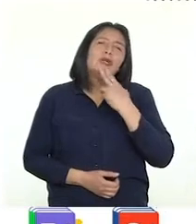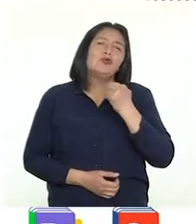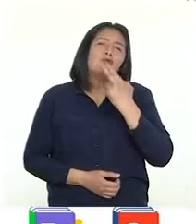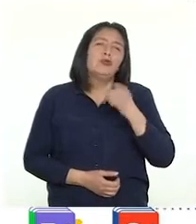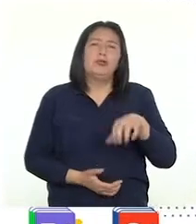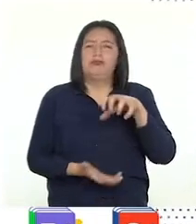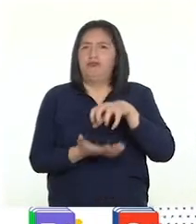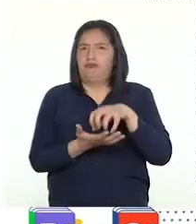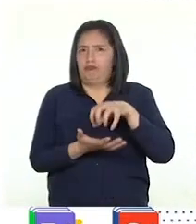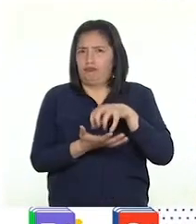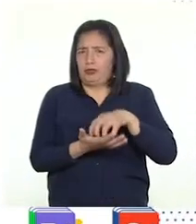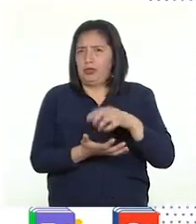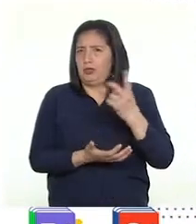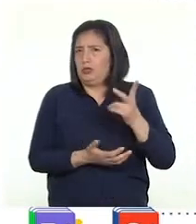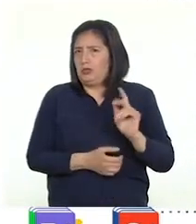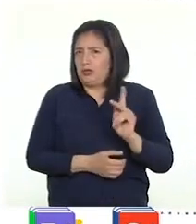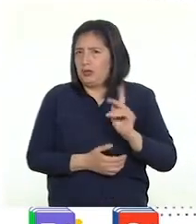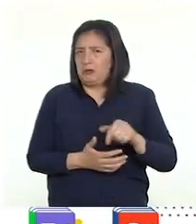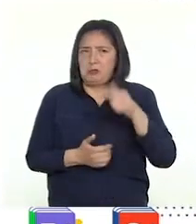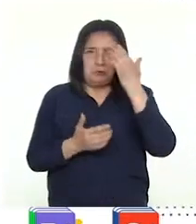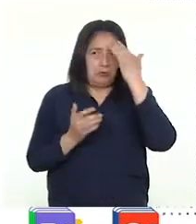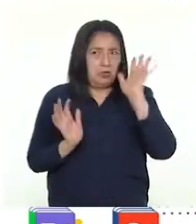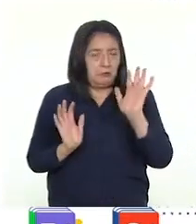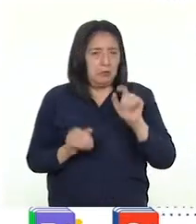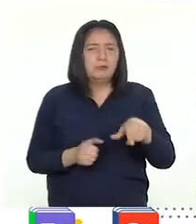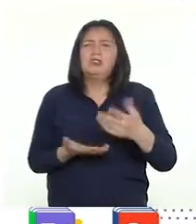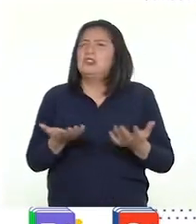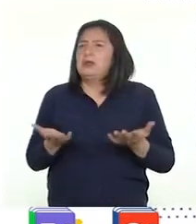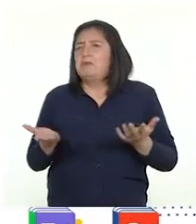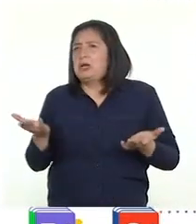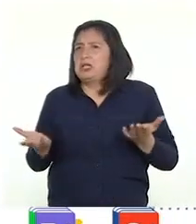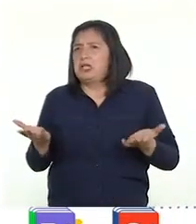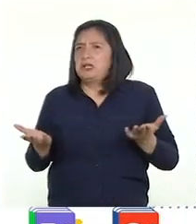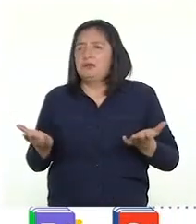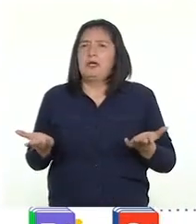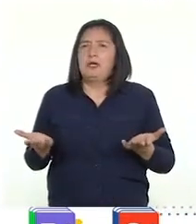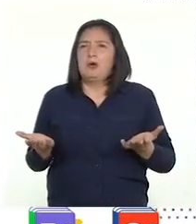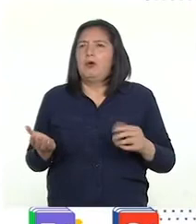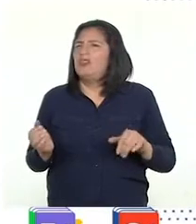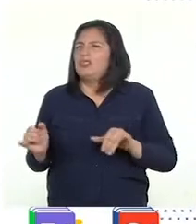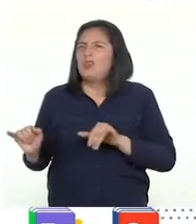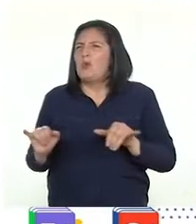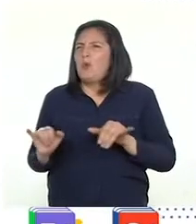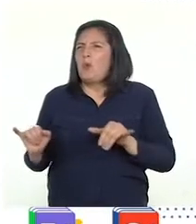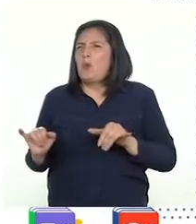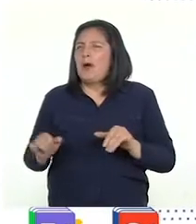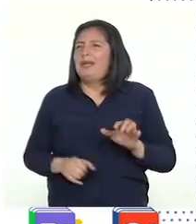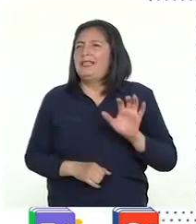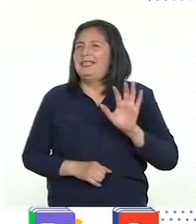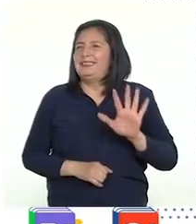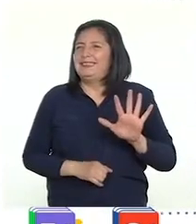cuya cantidad de kilogramos no conocemos, se equilibran o son equivalentes a